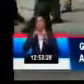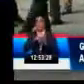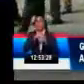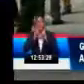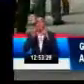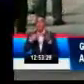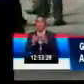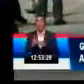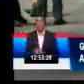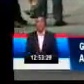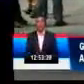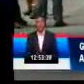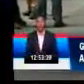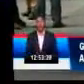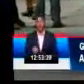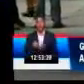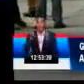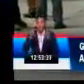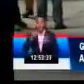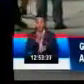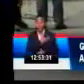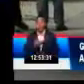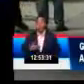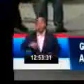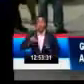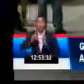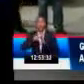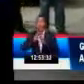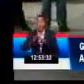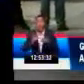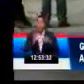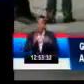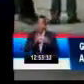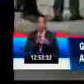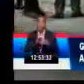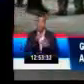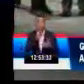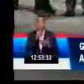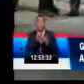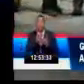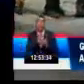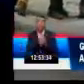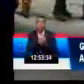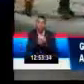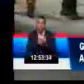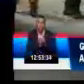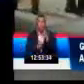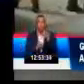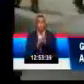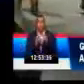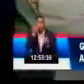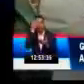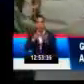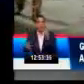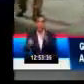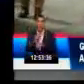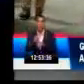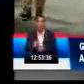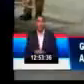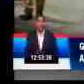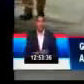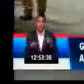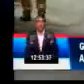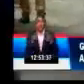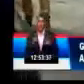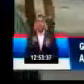esas manifestaciones. En ese marco, el jefe de Estado, luego de solidarizarse también con los periodistas que fueron agredidos,